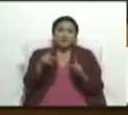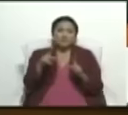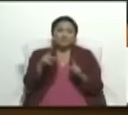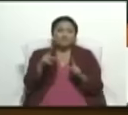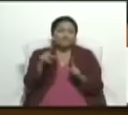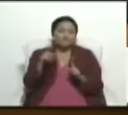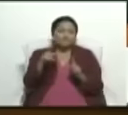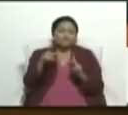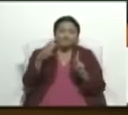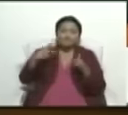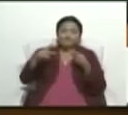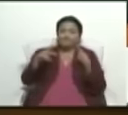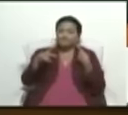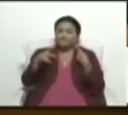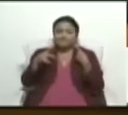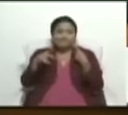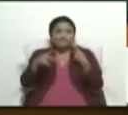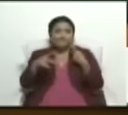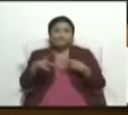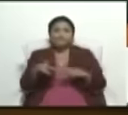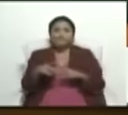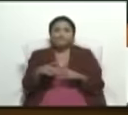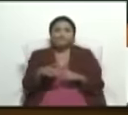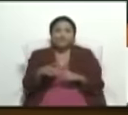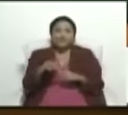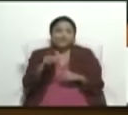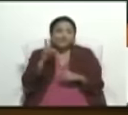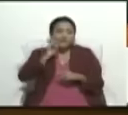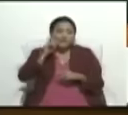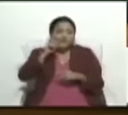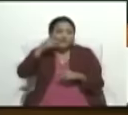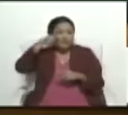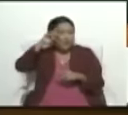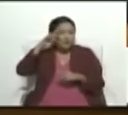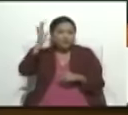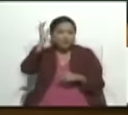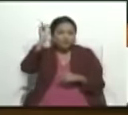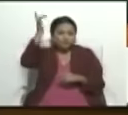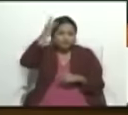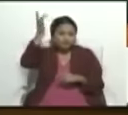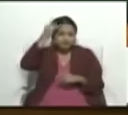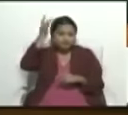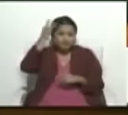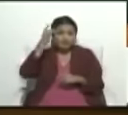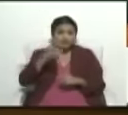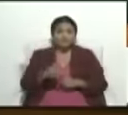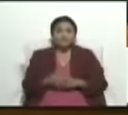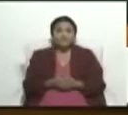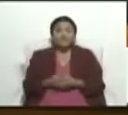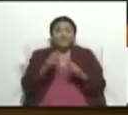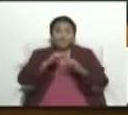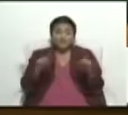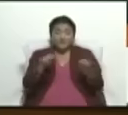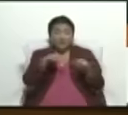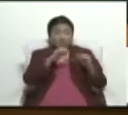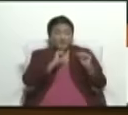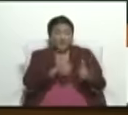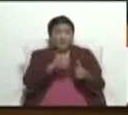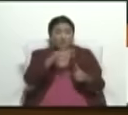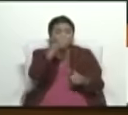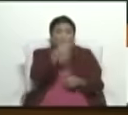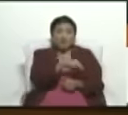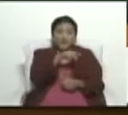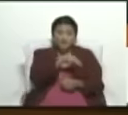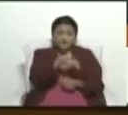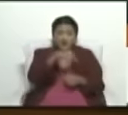falsa, manipulada y mediocre. Quiero destacar que a principios de este mes de